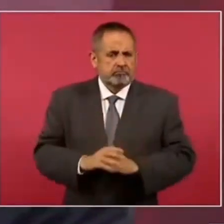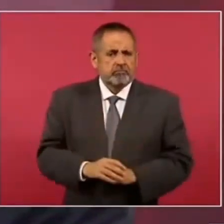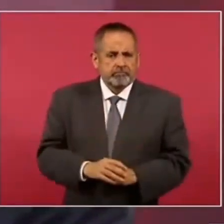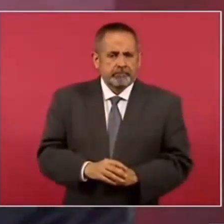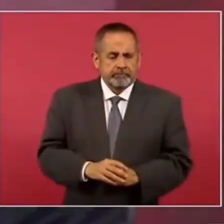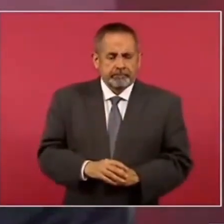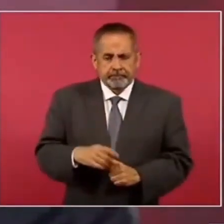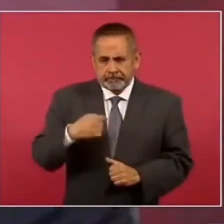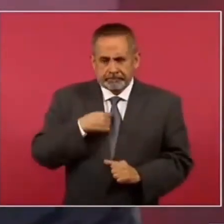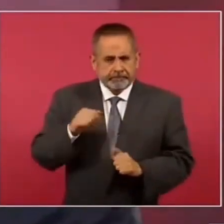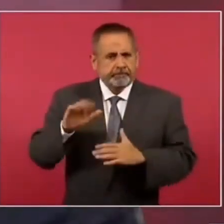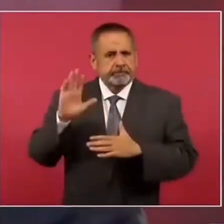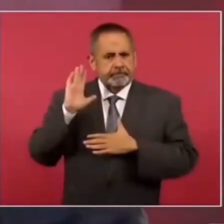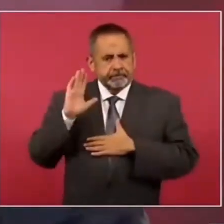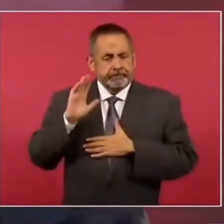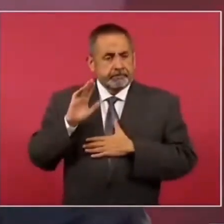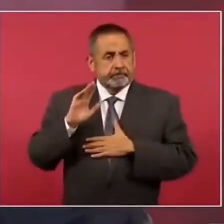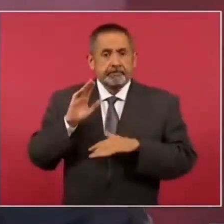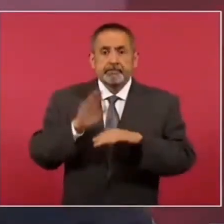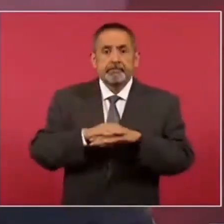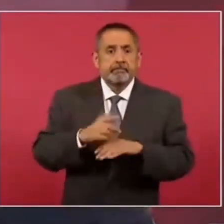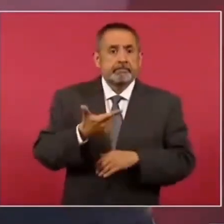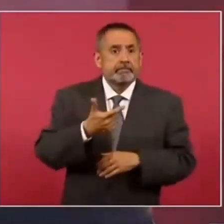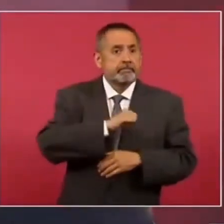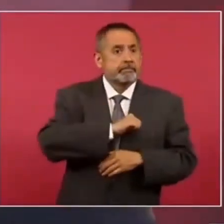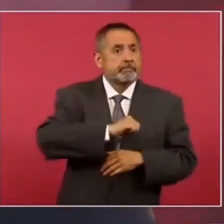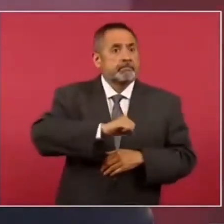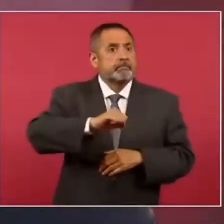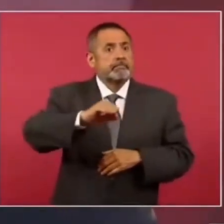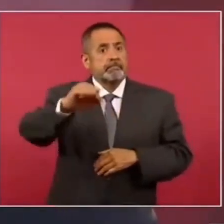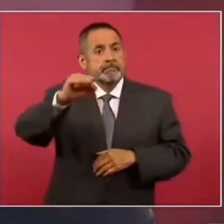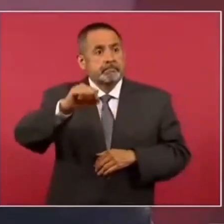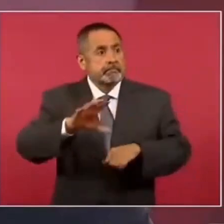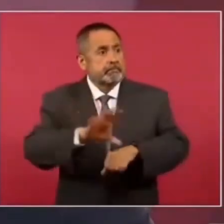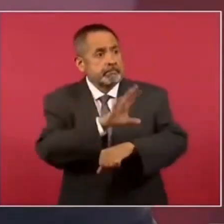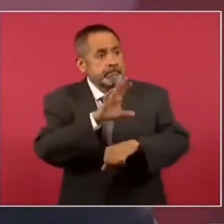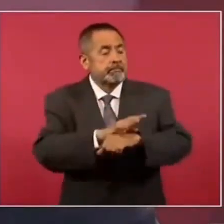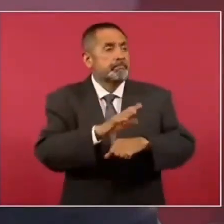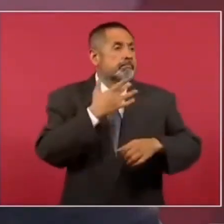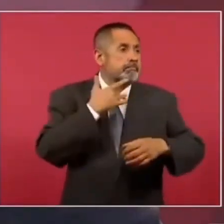Yo me comprometí a que no iban a aumentar los precios de los combustibles,